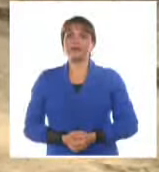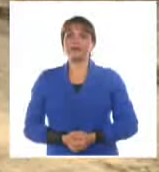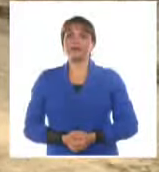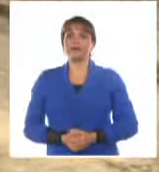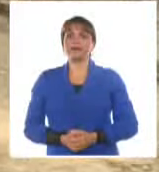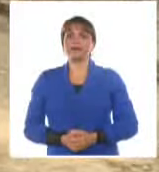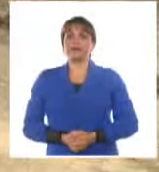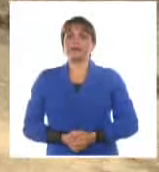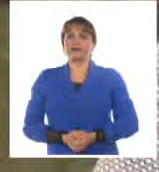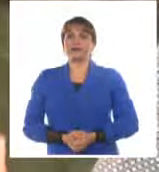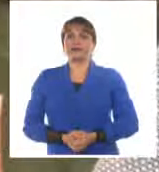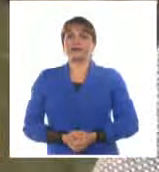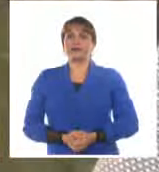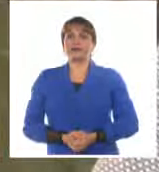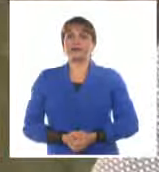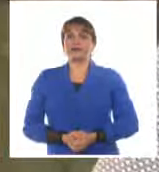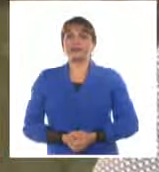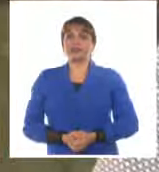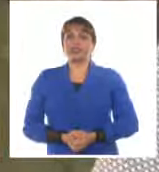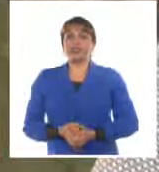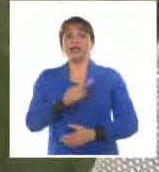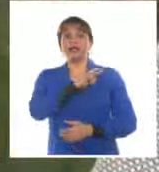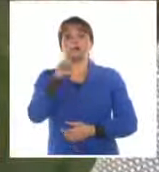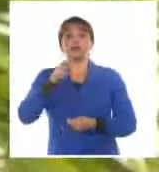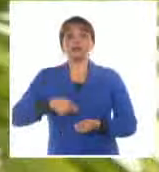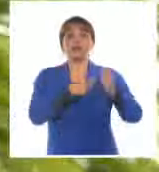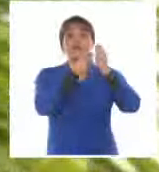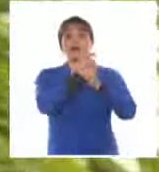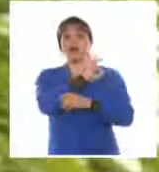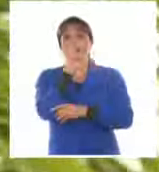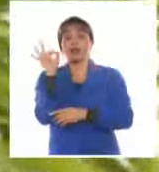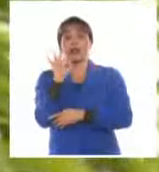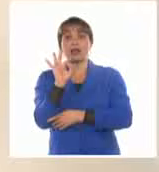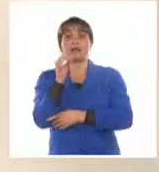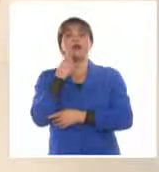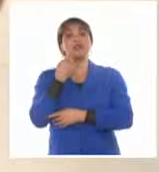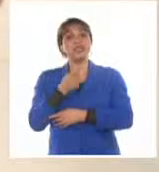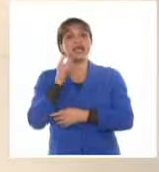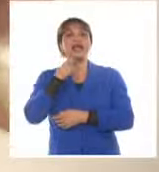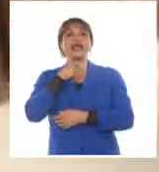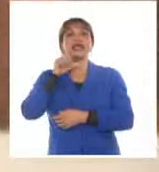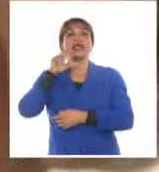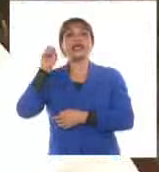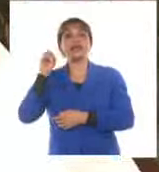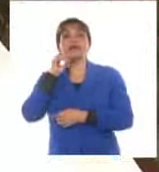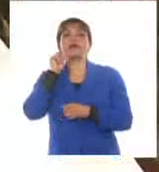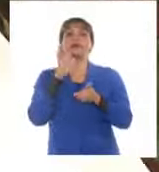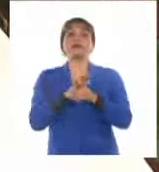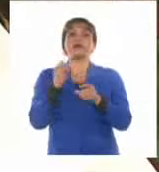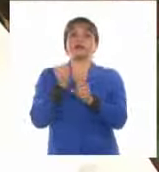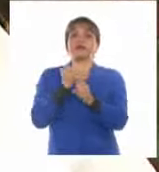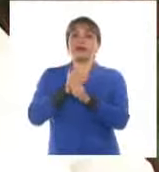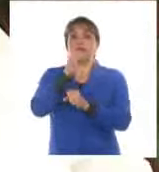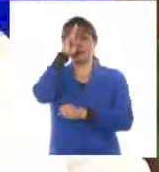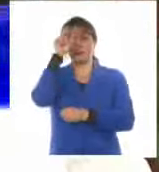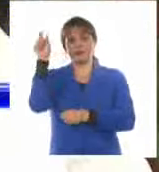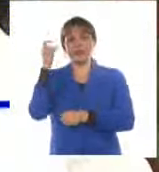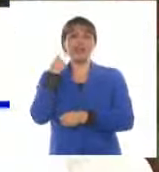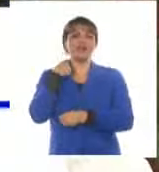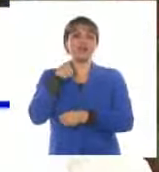No había triunfado la revolución y ya Elo, como le dicen sus compañeros, trabajaba en el Calixto. Yo soy de los años